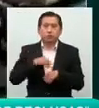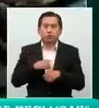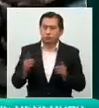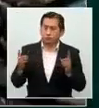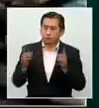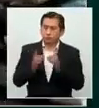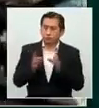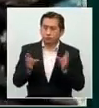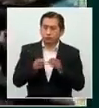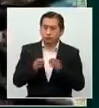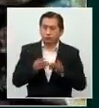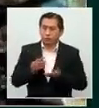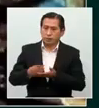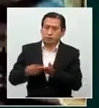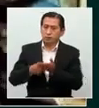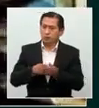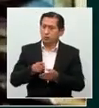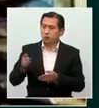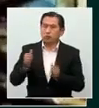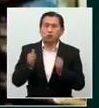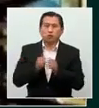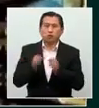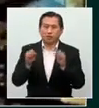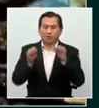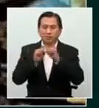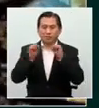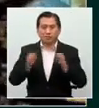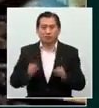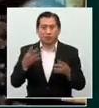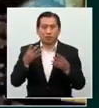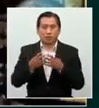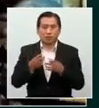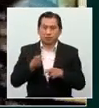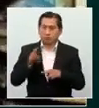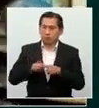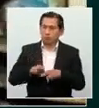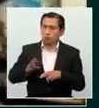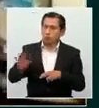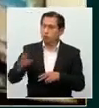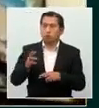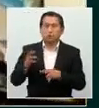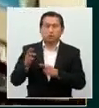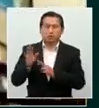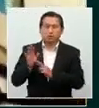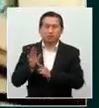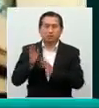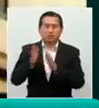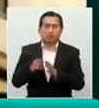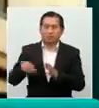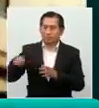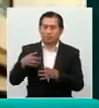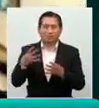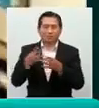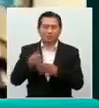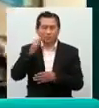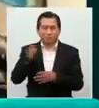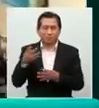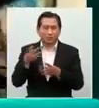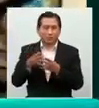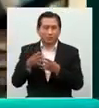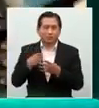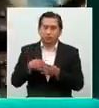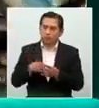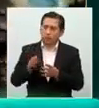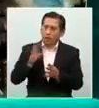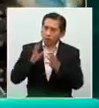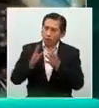sentar conjuntamente con Seguridad Penitenciaria, nos vamos a sentar con las delegadas del centro penitenciario y vamos